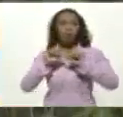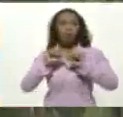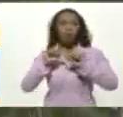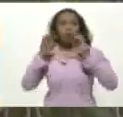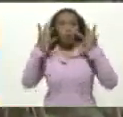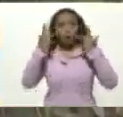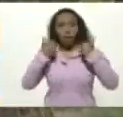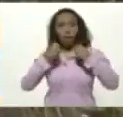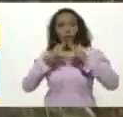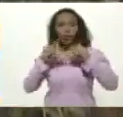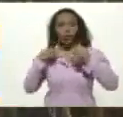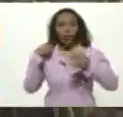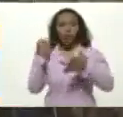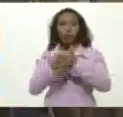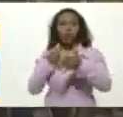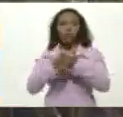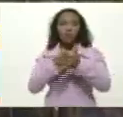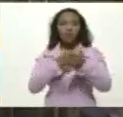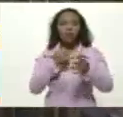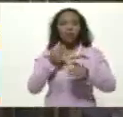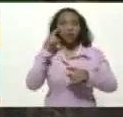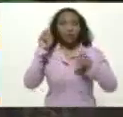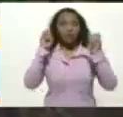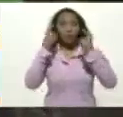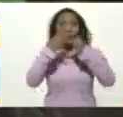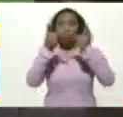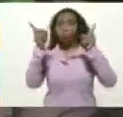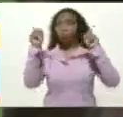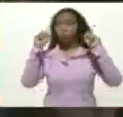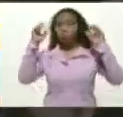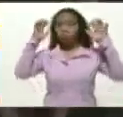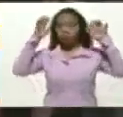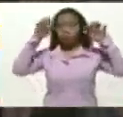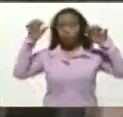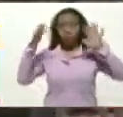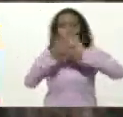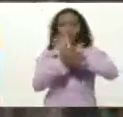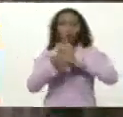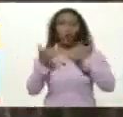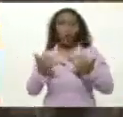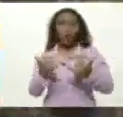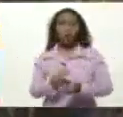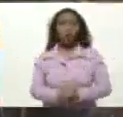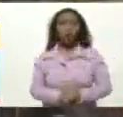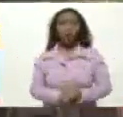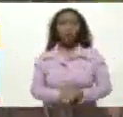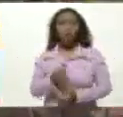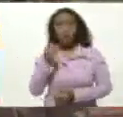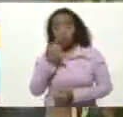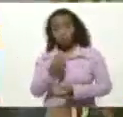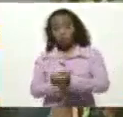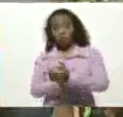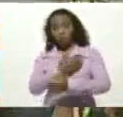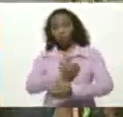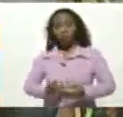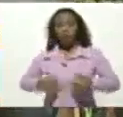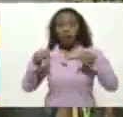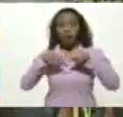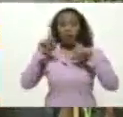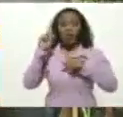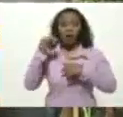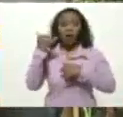y sobre todo luchar ante la crisis climática que vivimos actualmente. Bueno, hermano presidente, agradecido. Aquí tenemos también, gracias